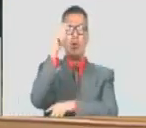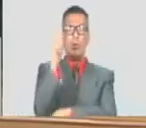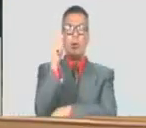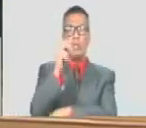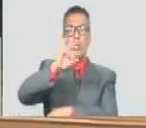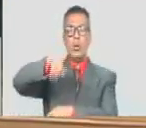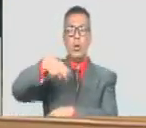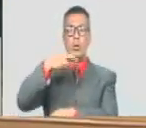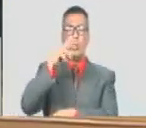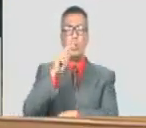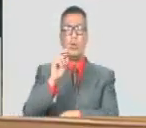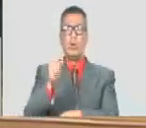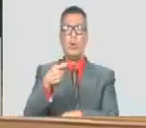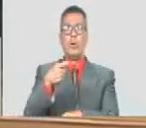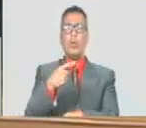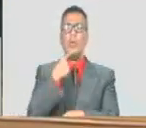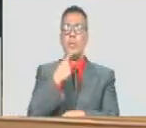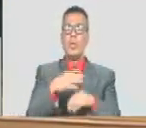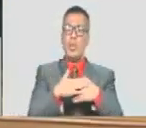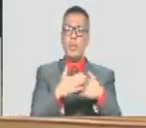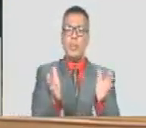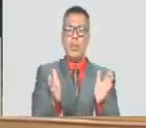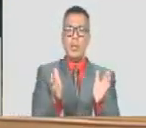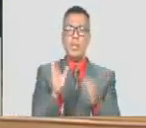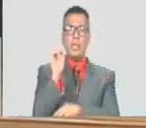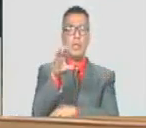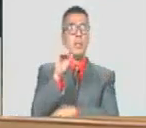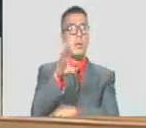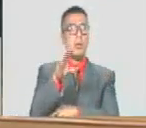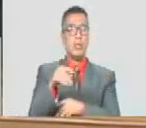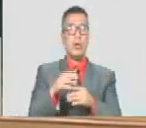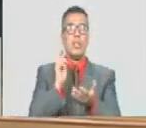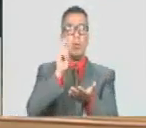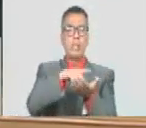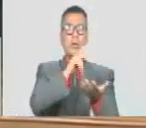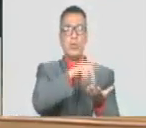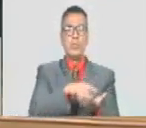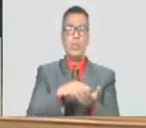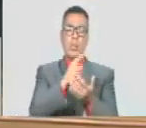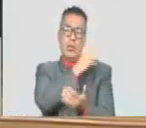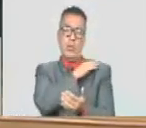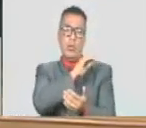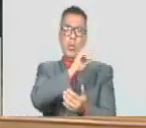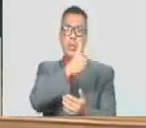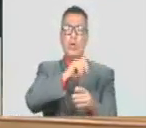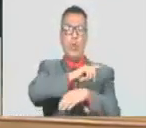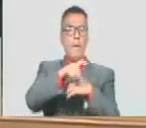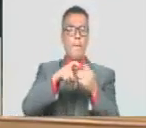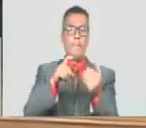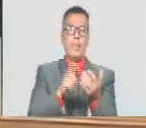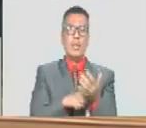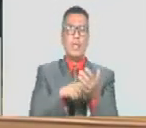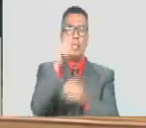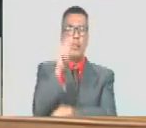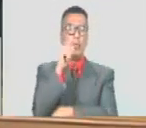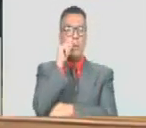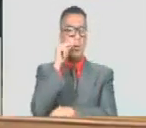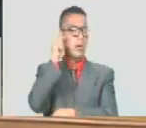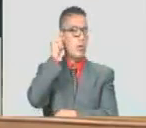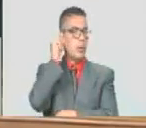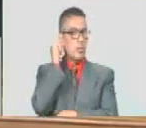Jorge Rodríguez Gómez, declaró abierta la sesión ordinaria con la asistencia de la Junta Directiva en pleno, las diputadas y